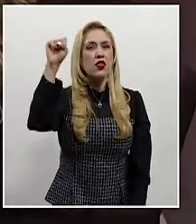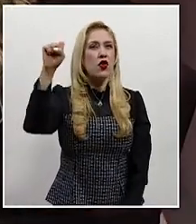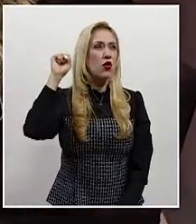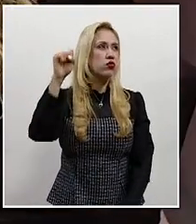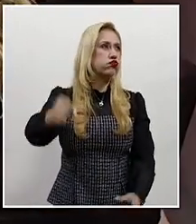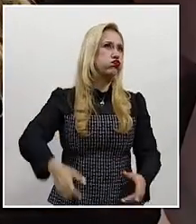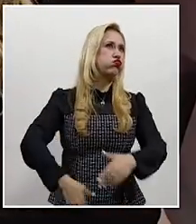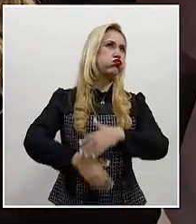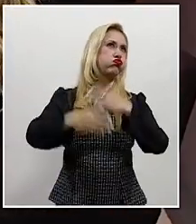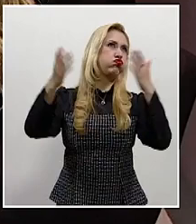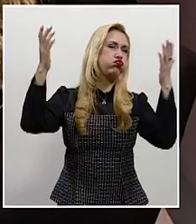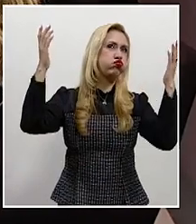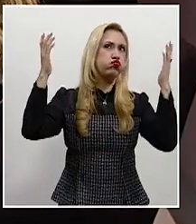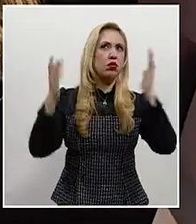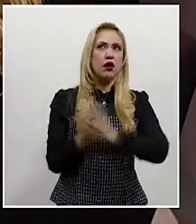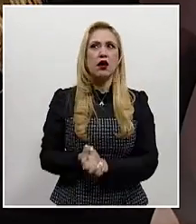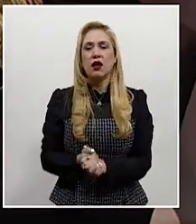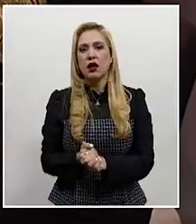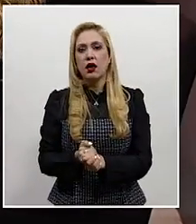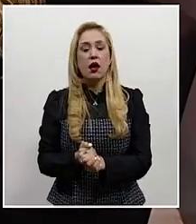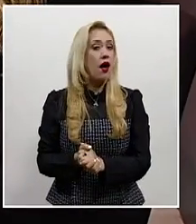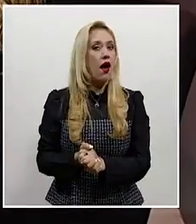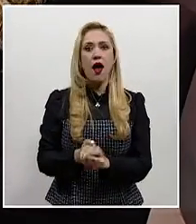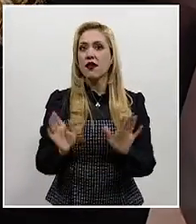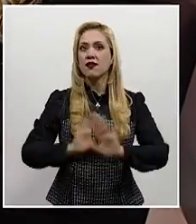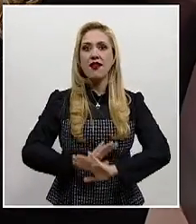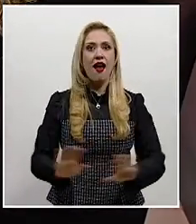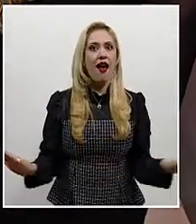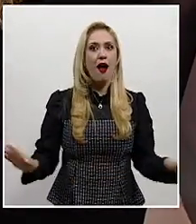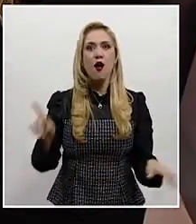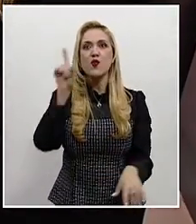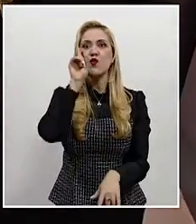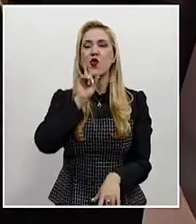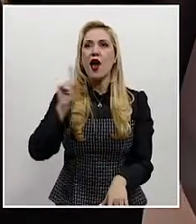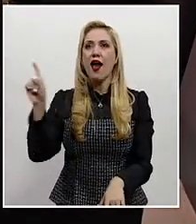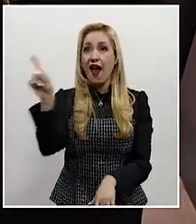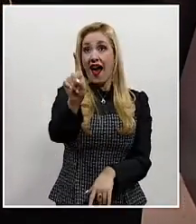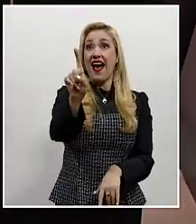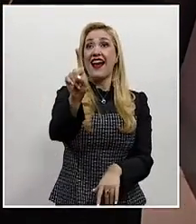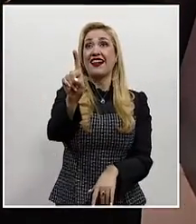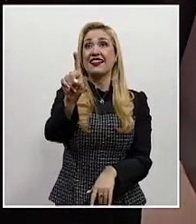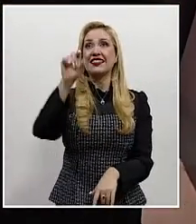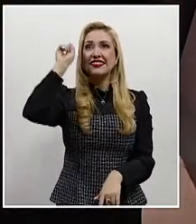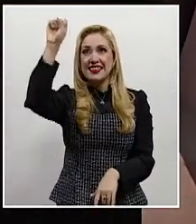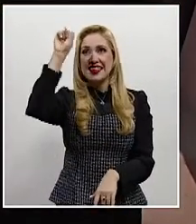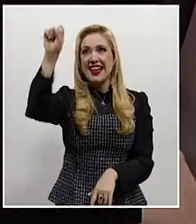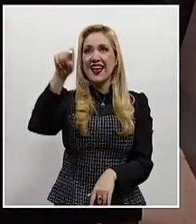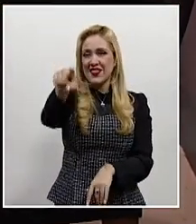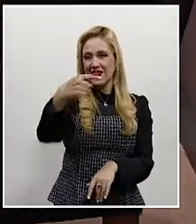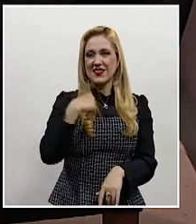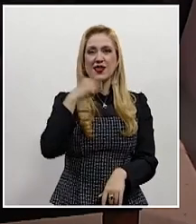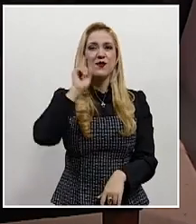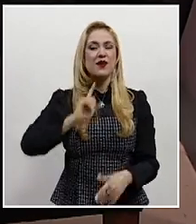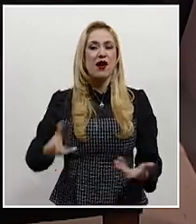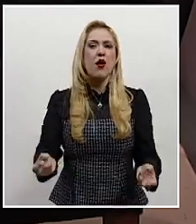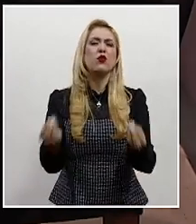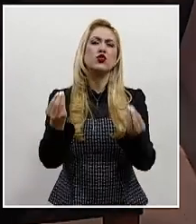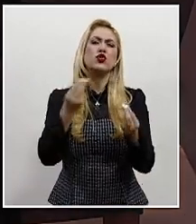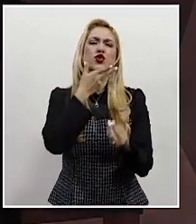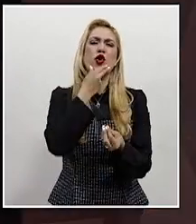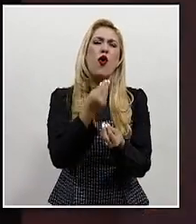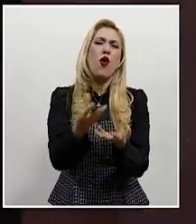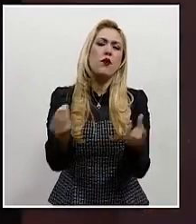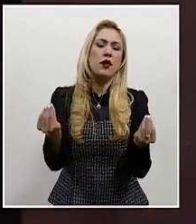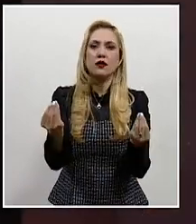Un mundo masculinizado, ¿no? Acá la senadora nos dejará mentir. Sindicatos, ¿no? Que había muchísimos hombres, ahora vamos a